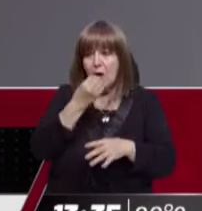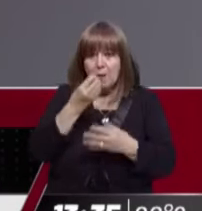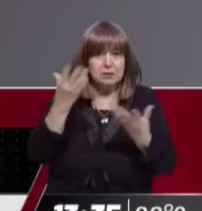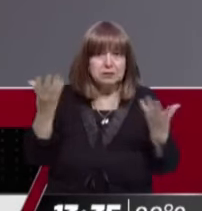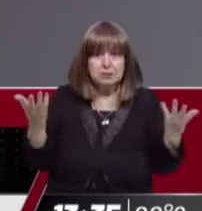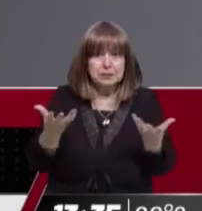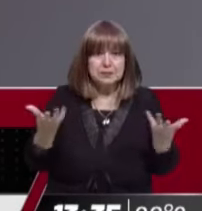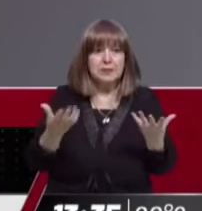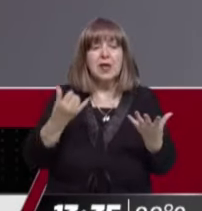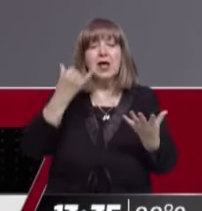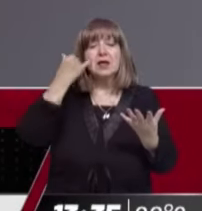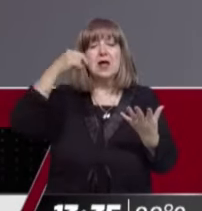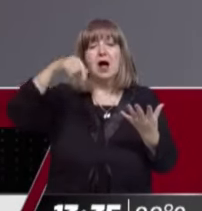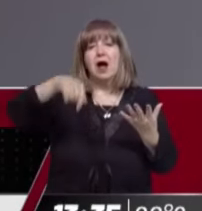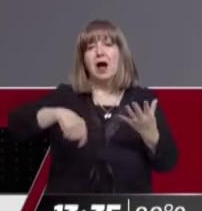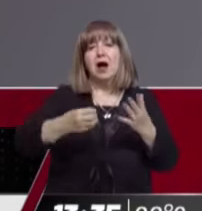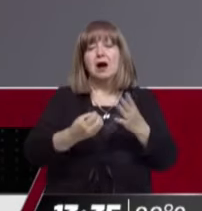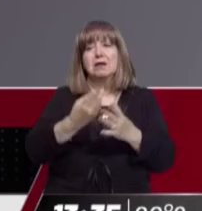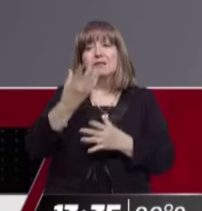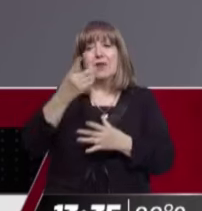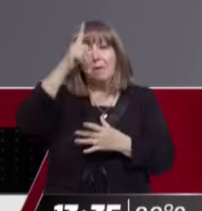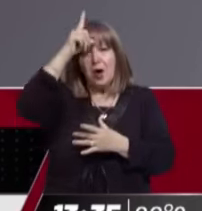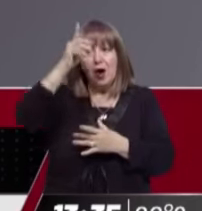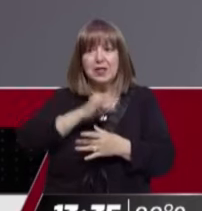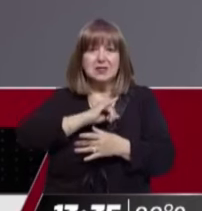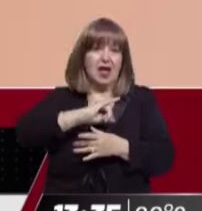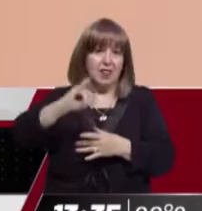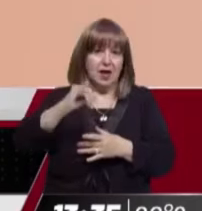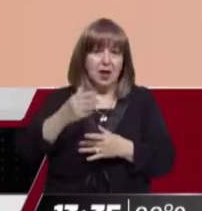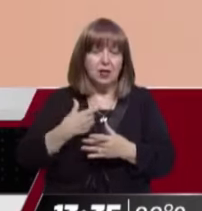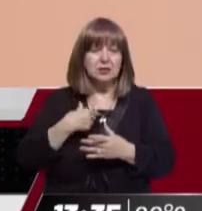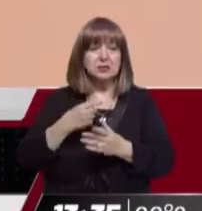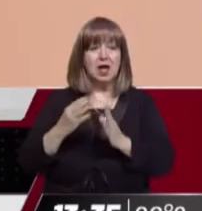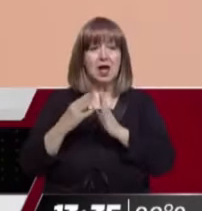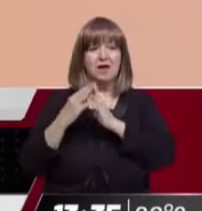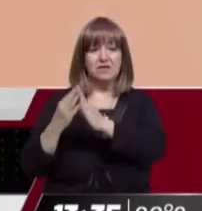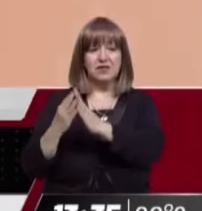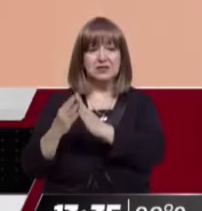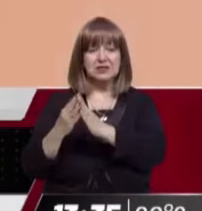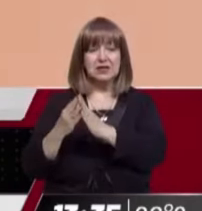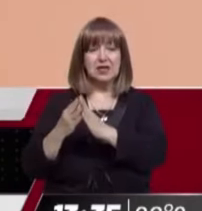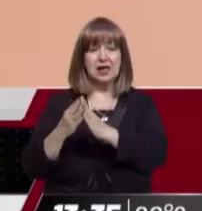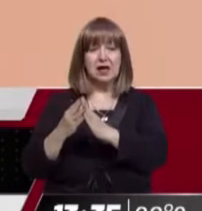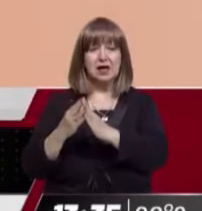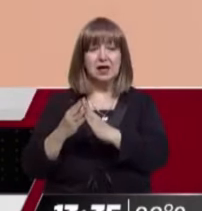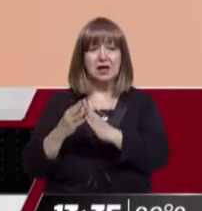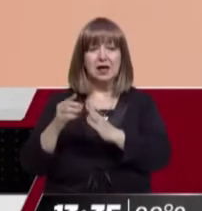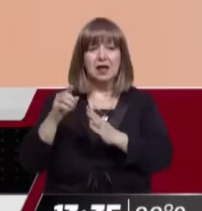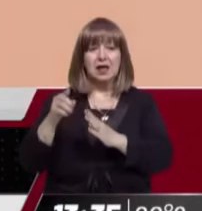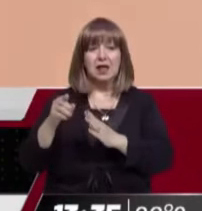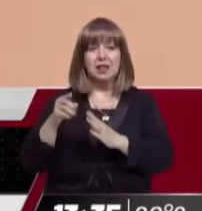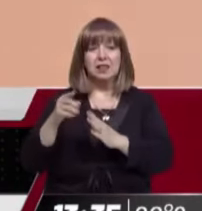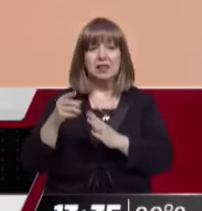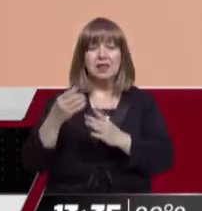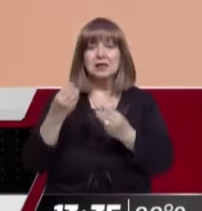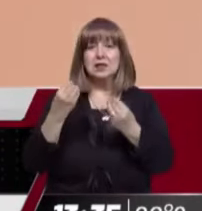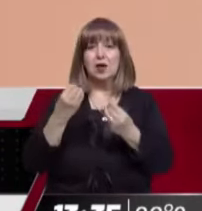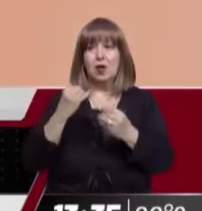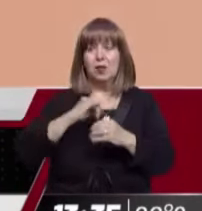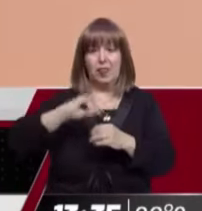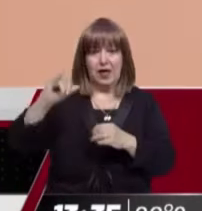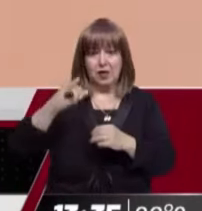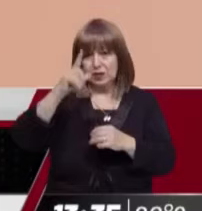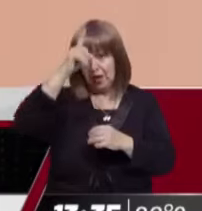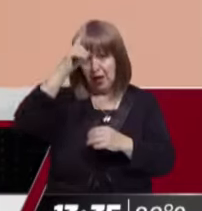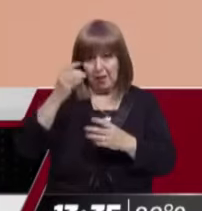fuera de Comisaría 18 del Departamento de San Carlos, donde junto a una vecina realizaban lo que era la correspondiente denuncia para tomar cartas en el